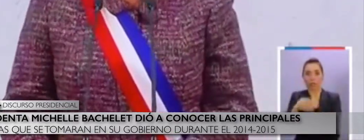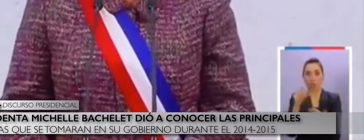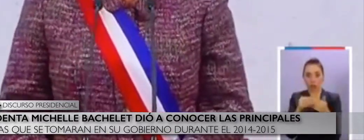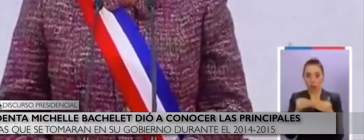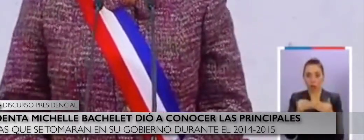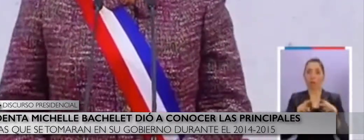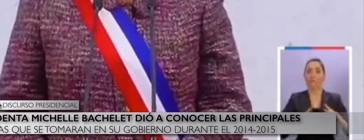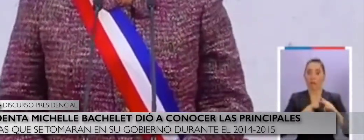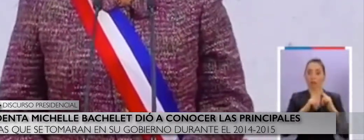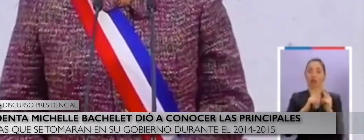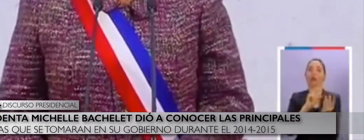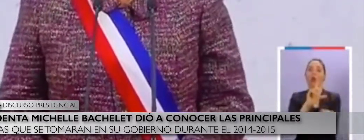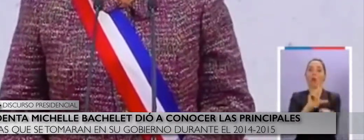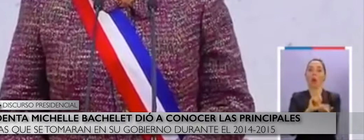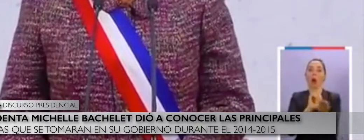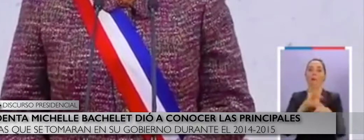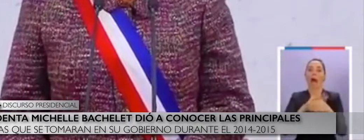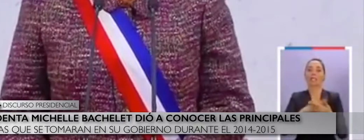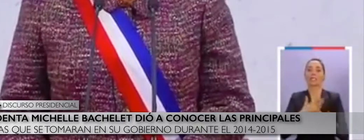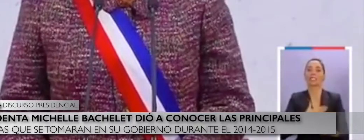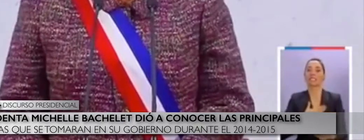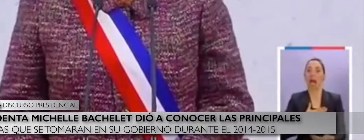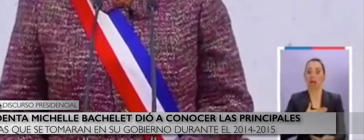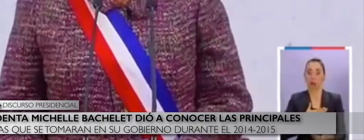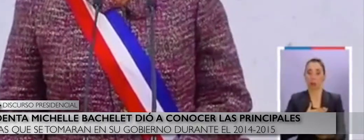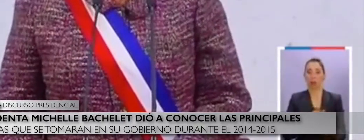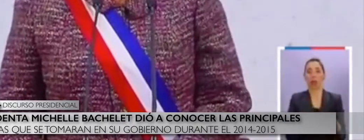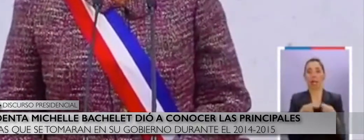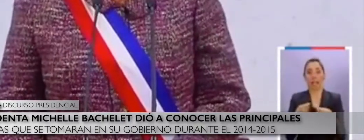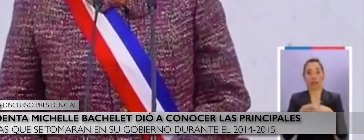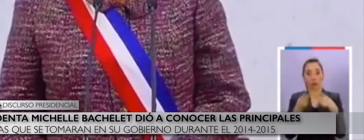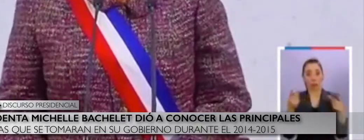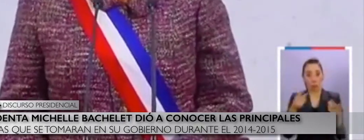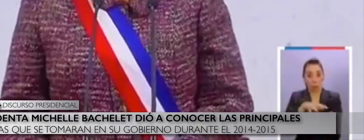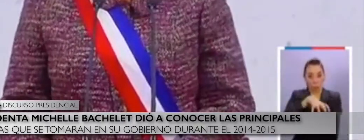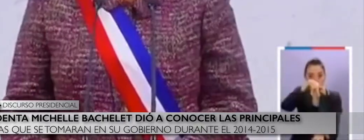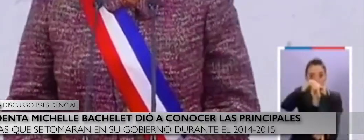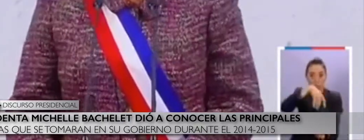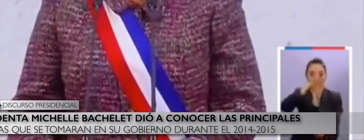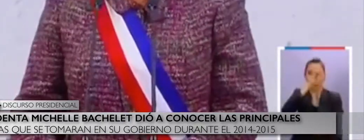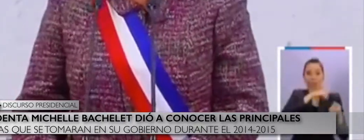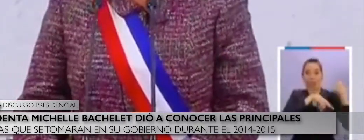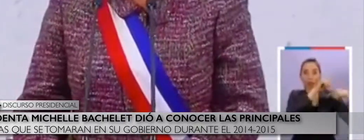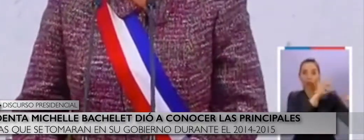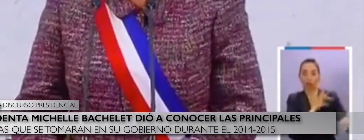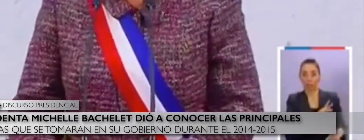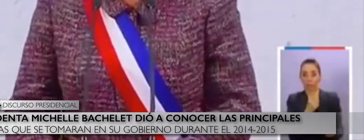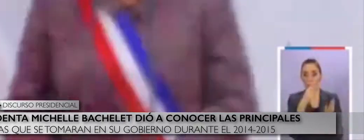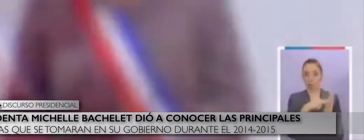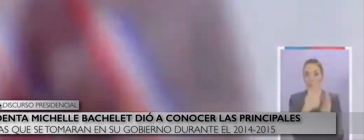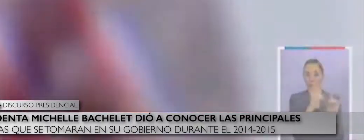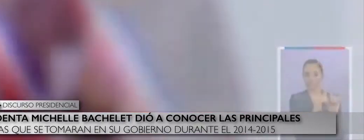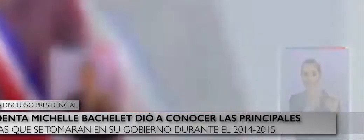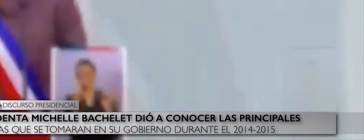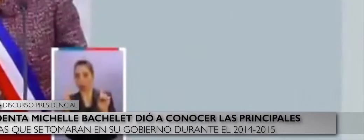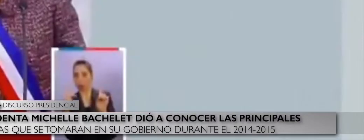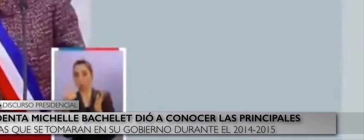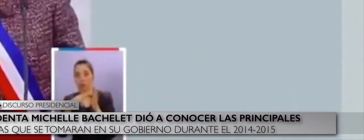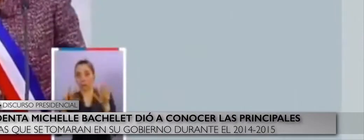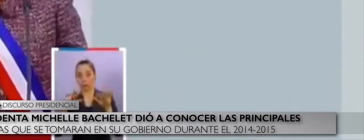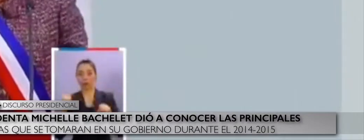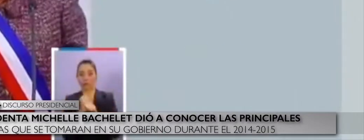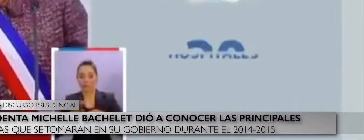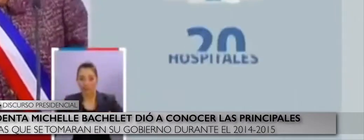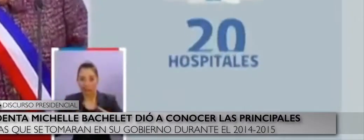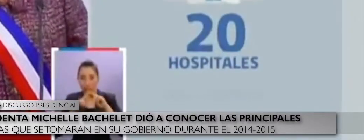salud. Esto constituye la cartera de inversiones públicas en salud más grande de nuestra historia. Entre el 2014 y el 2018